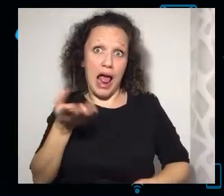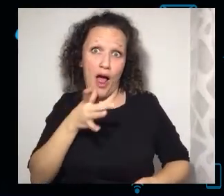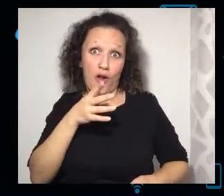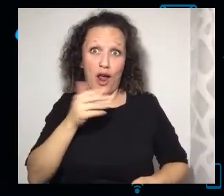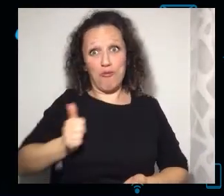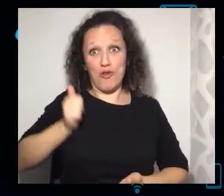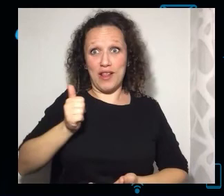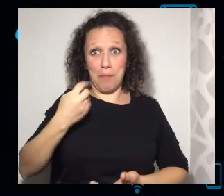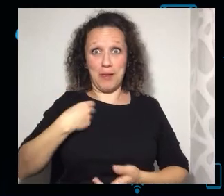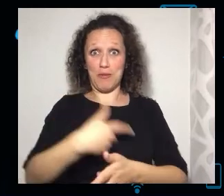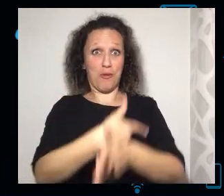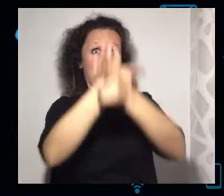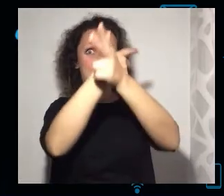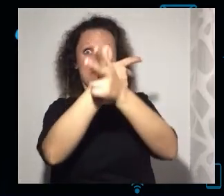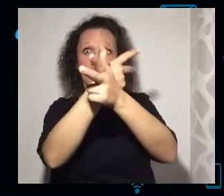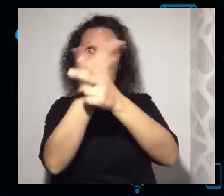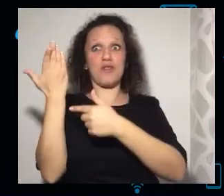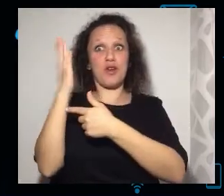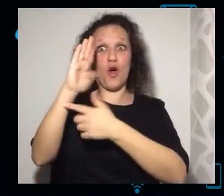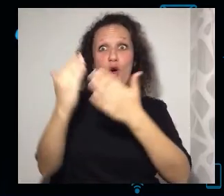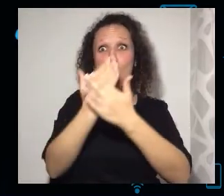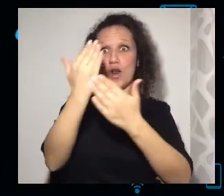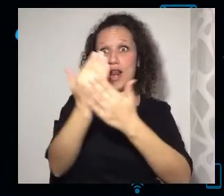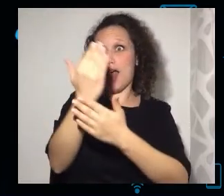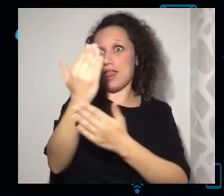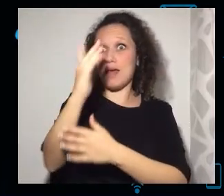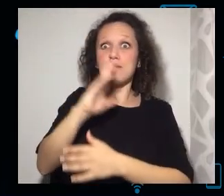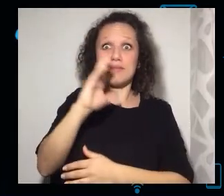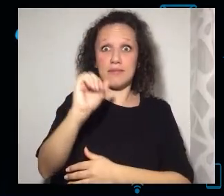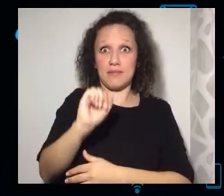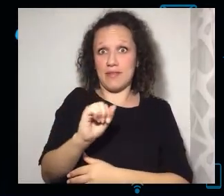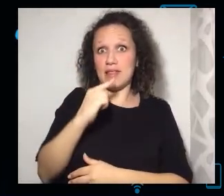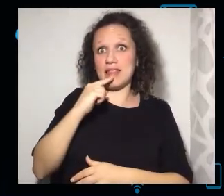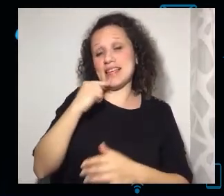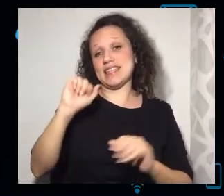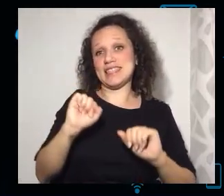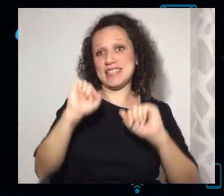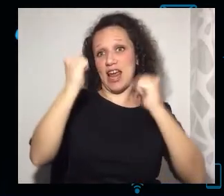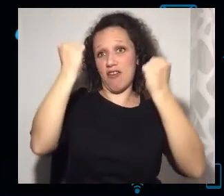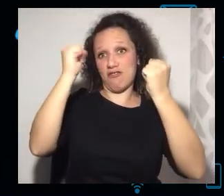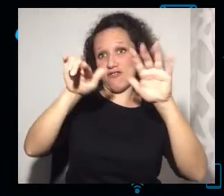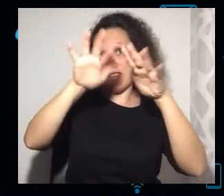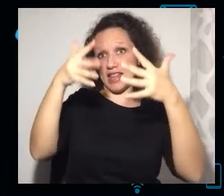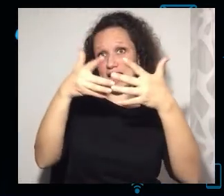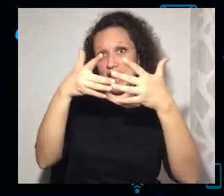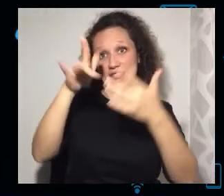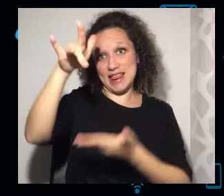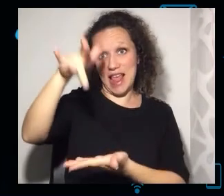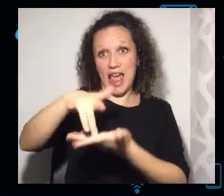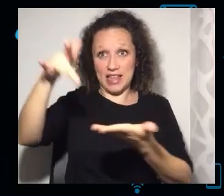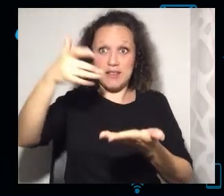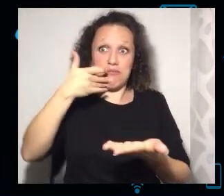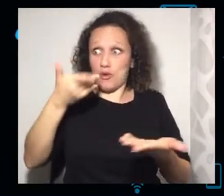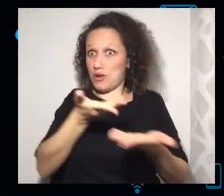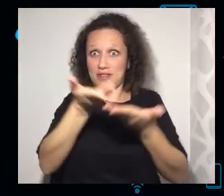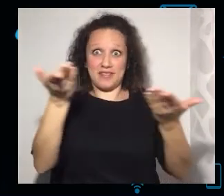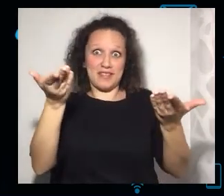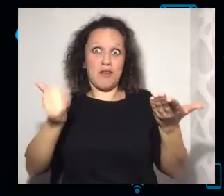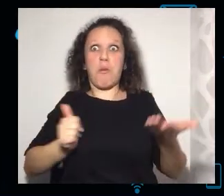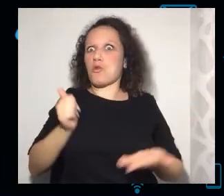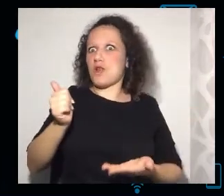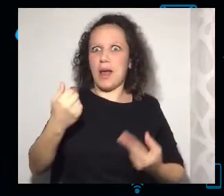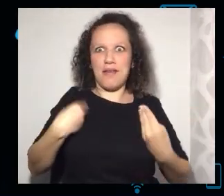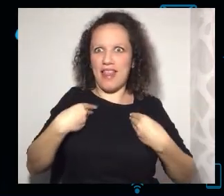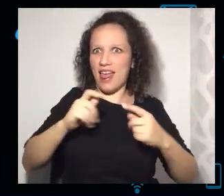teniendo este esta maravillosa jornada el safer internet day pero pero bueno pero es así esa actitud abierta ante ante lo que tenemos delante